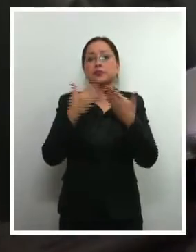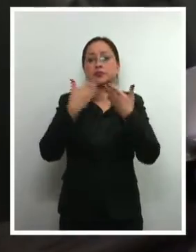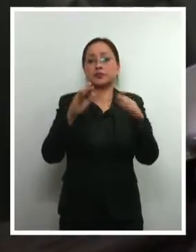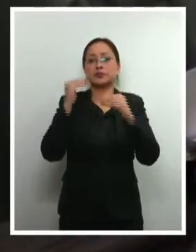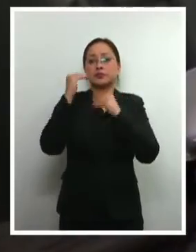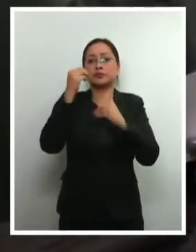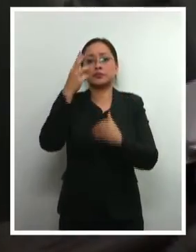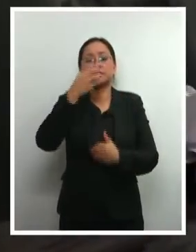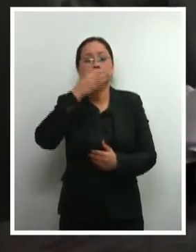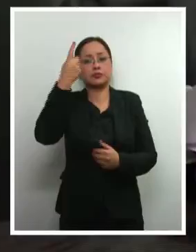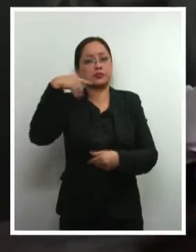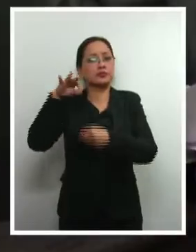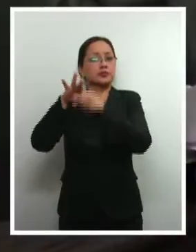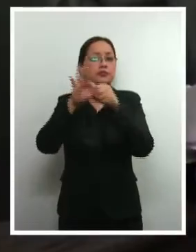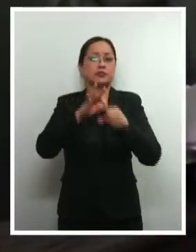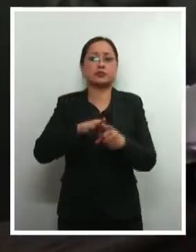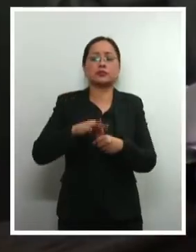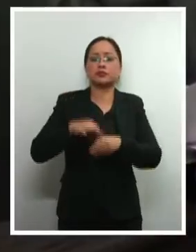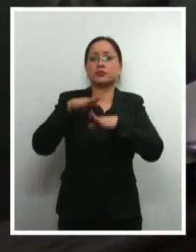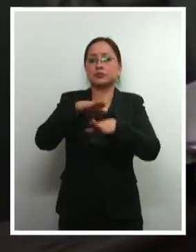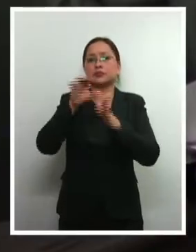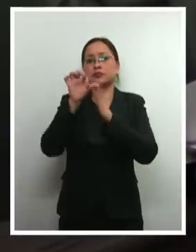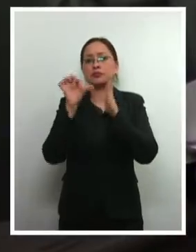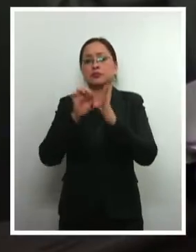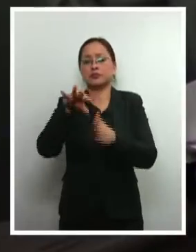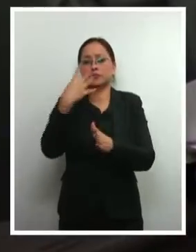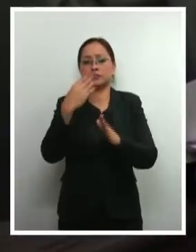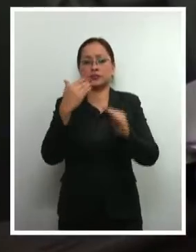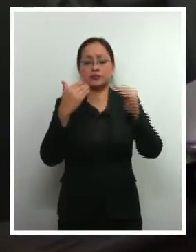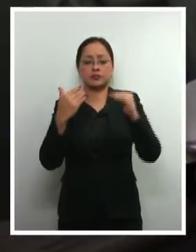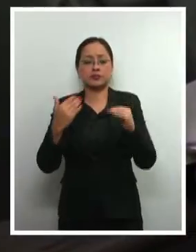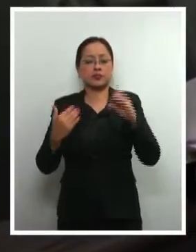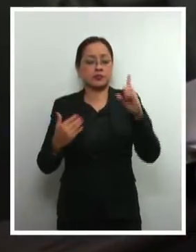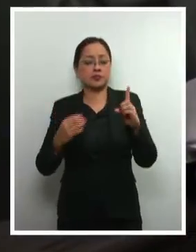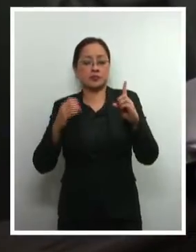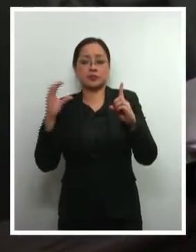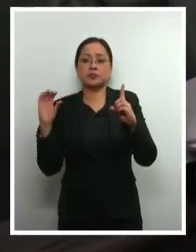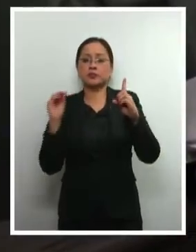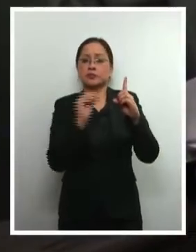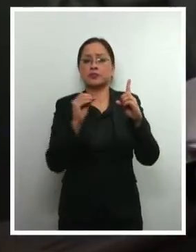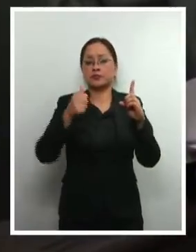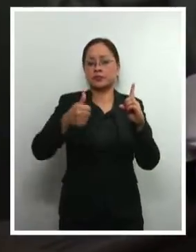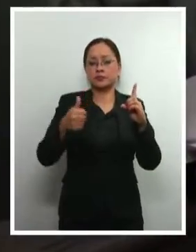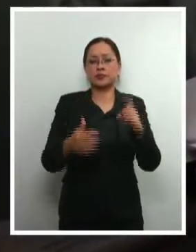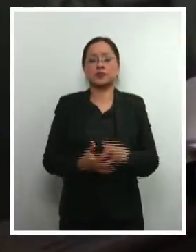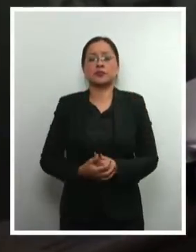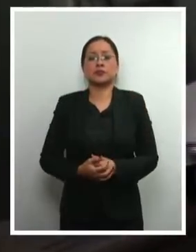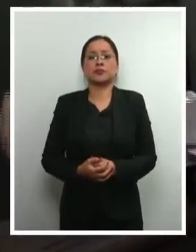electrónico por 3 minutos para proceder a la votación del artículo 14, apartado D, numeral 6.